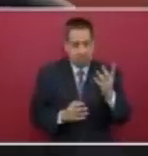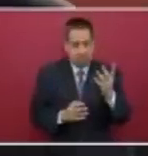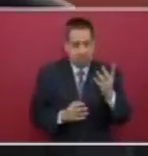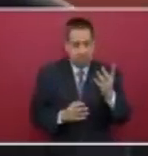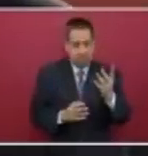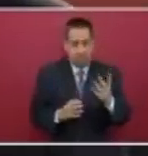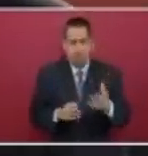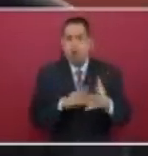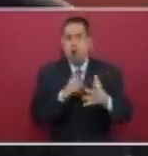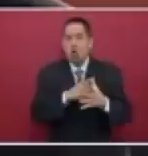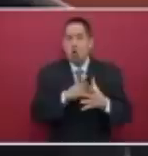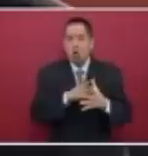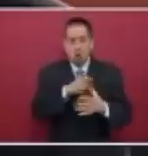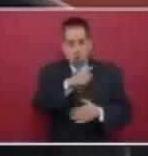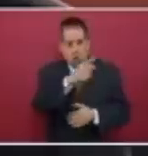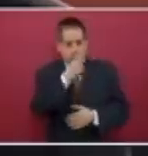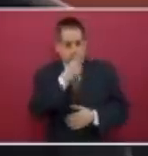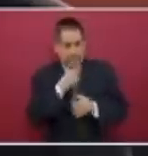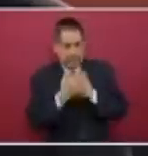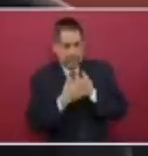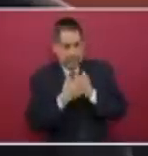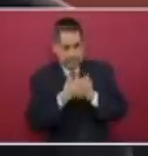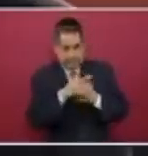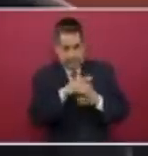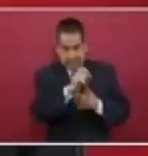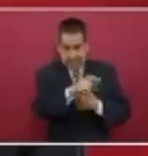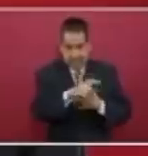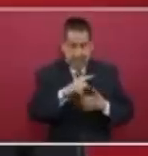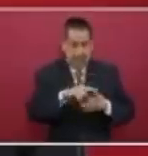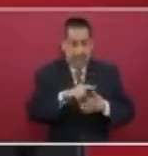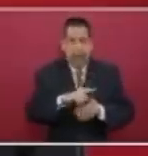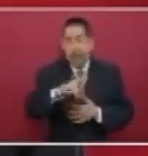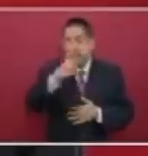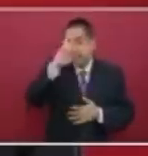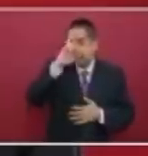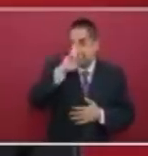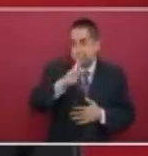y otro principio al que usted hace referencia respeto